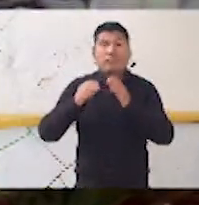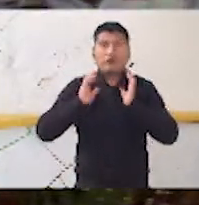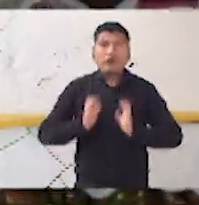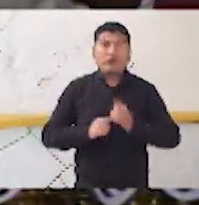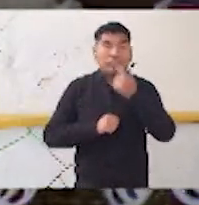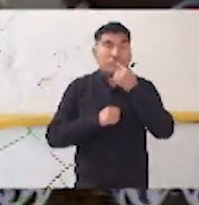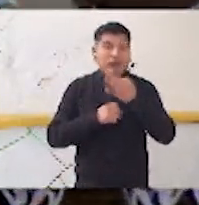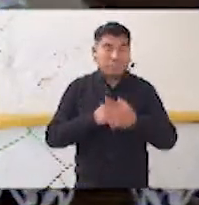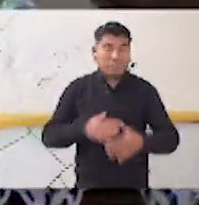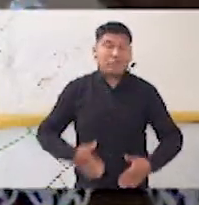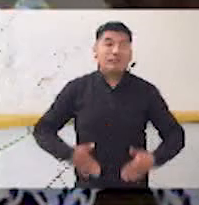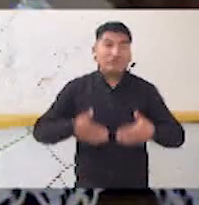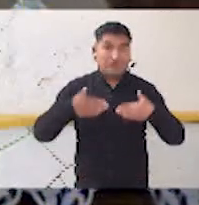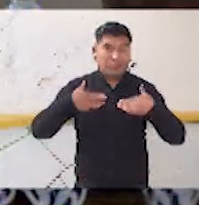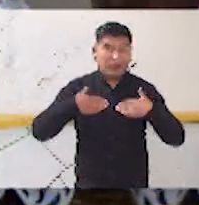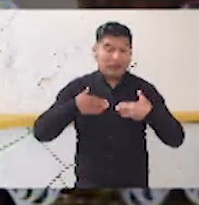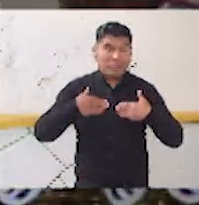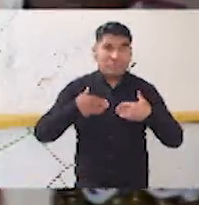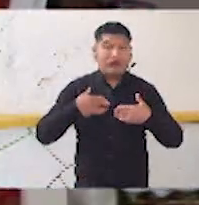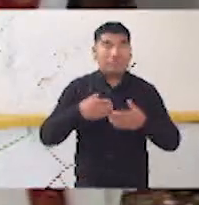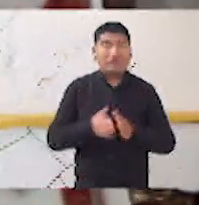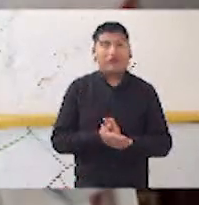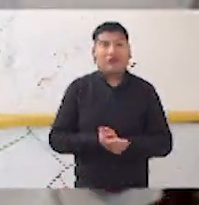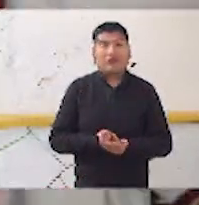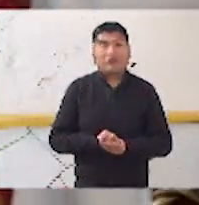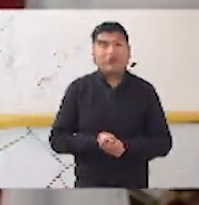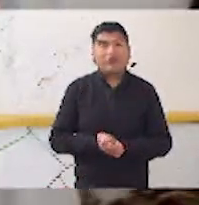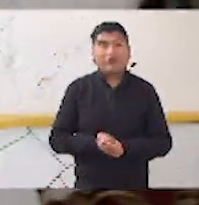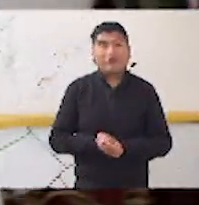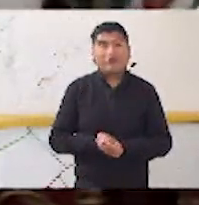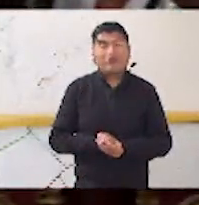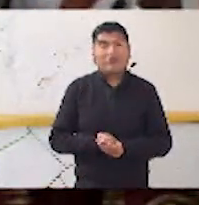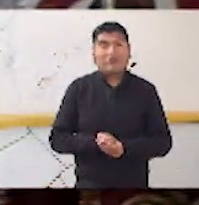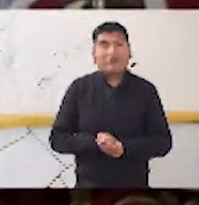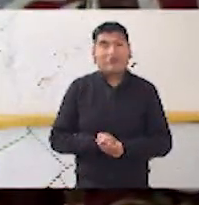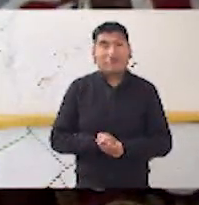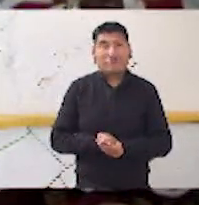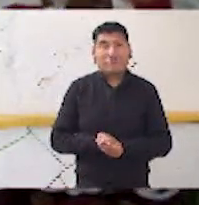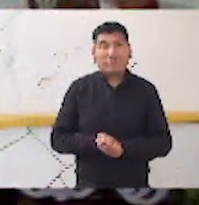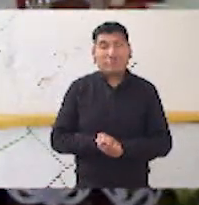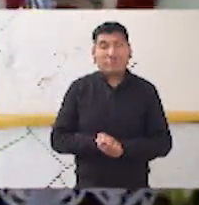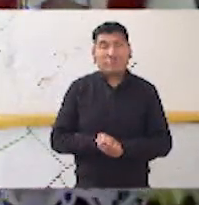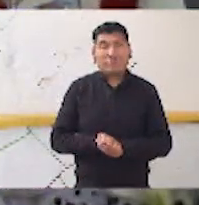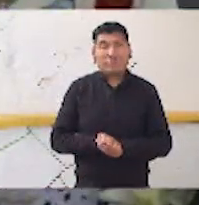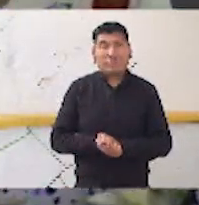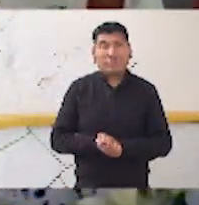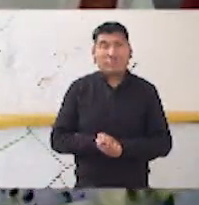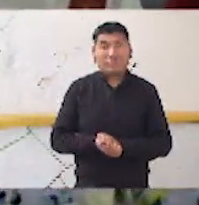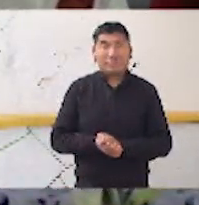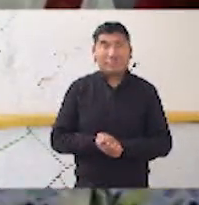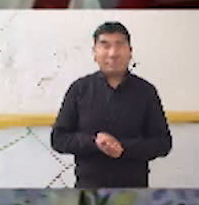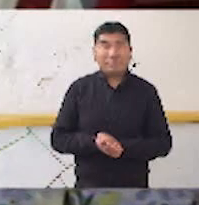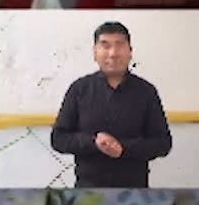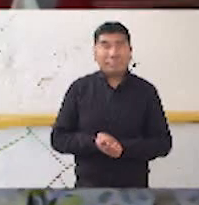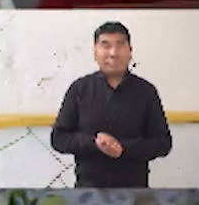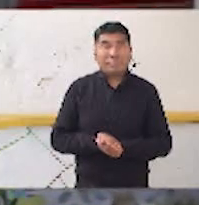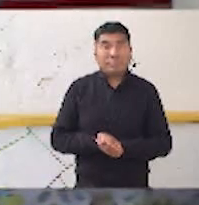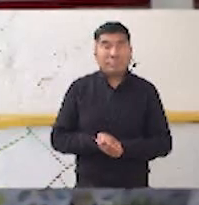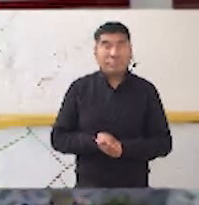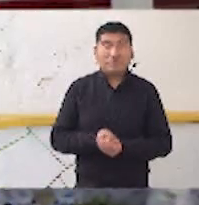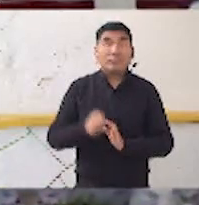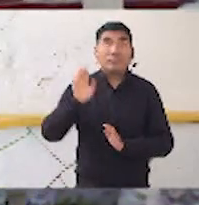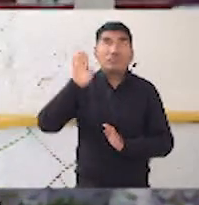sangre y vida. Ay, la, y la, la, la, la, la, la. Ay, la, la, la, la, la, la, la.